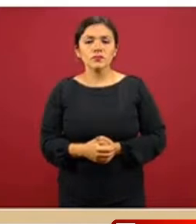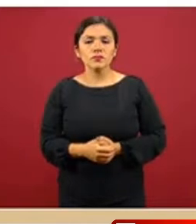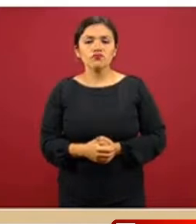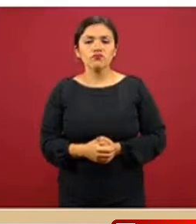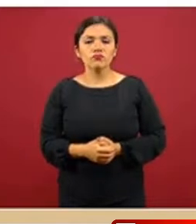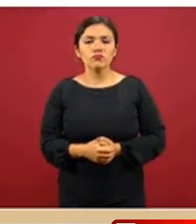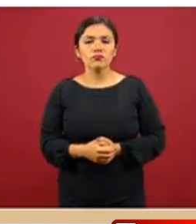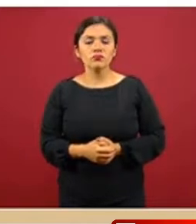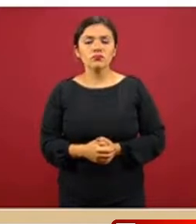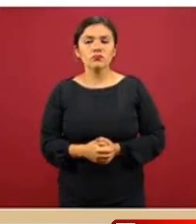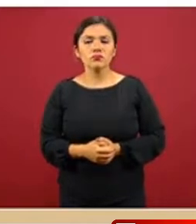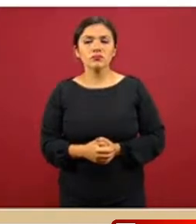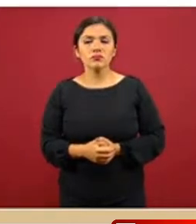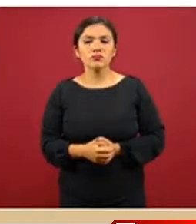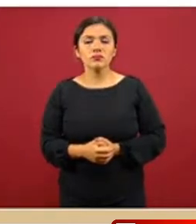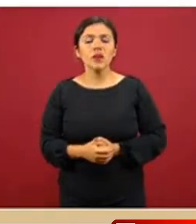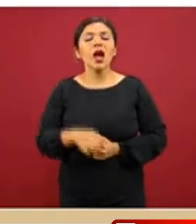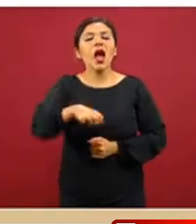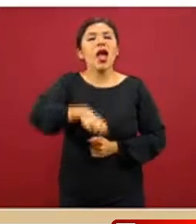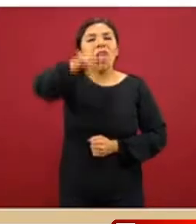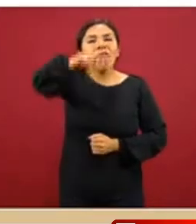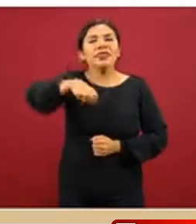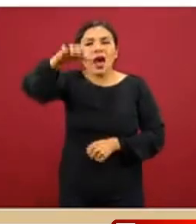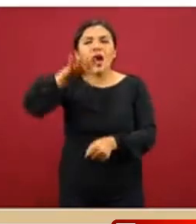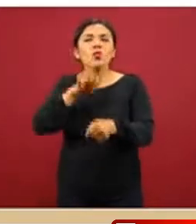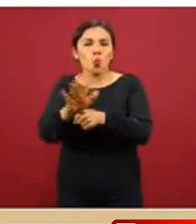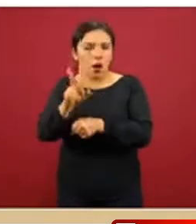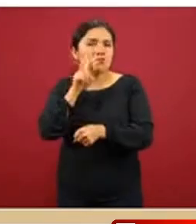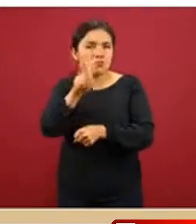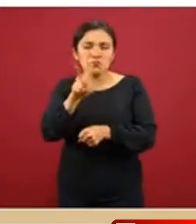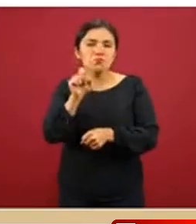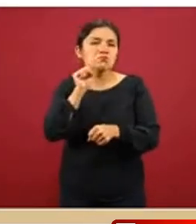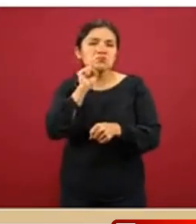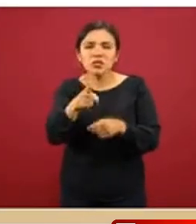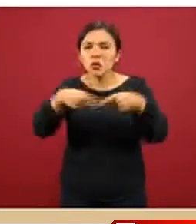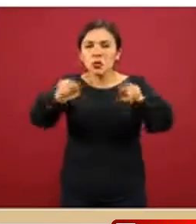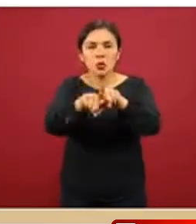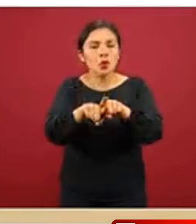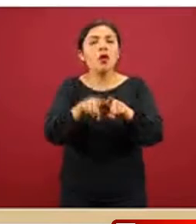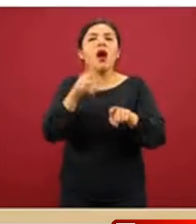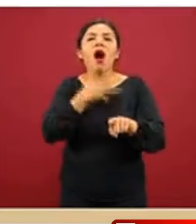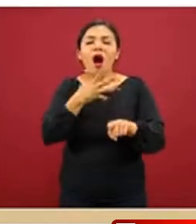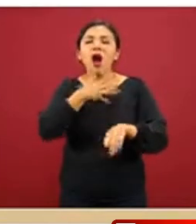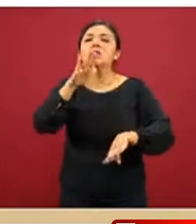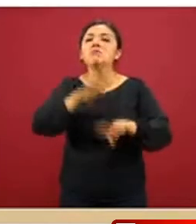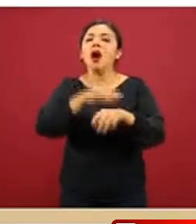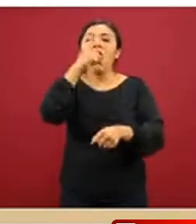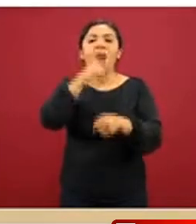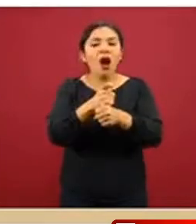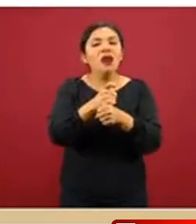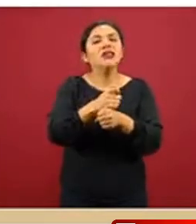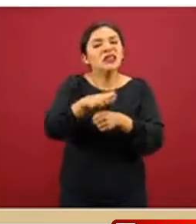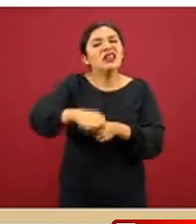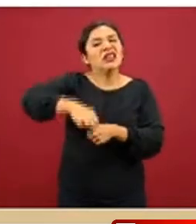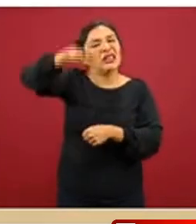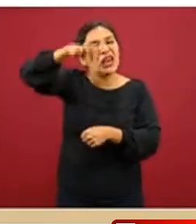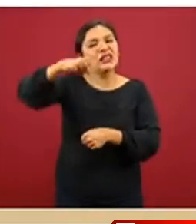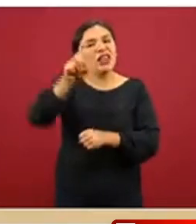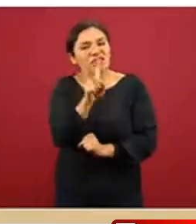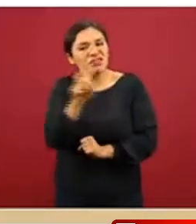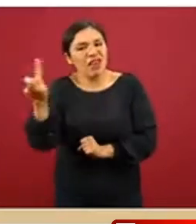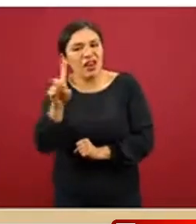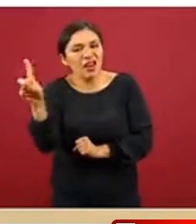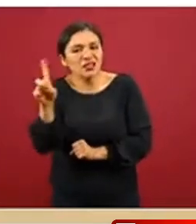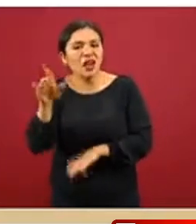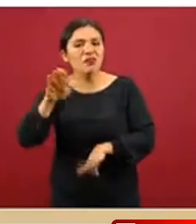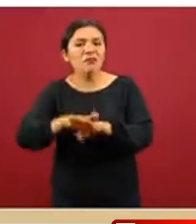distribución por grupo de edad. Vemos, al igual que en la estadística general, que siempre la curva se recorre a la derecha,